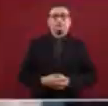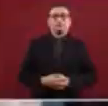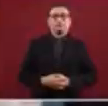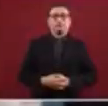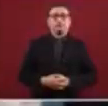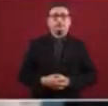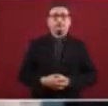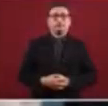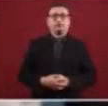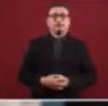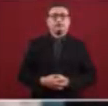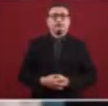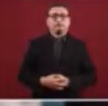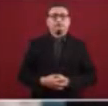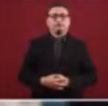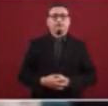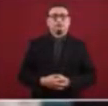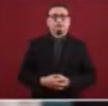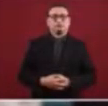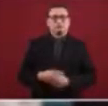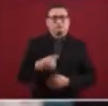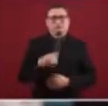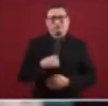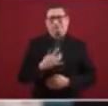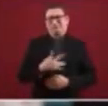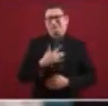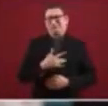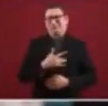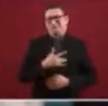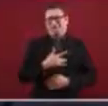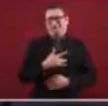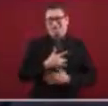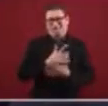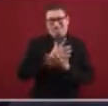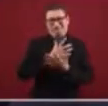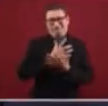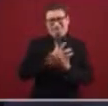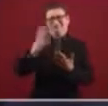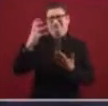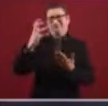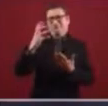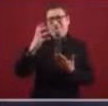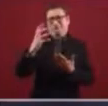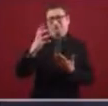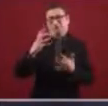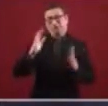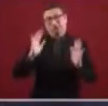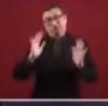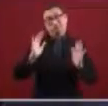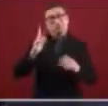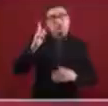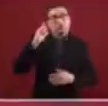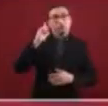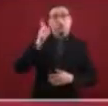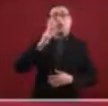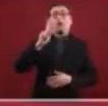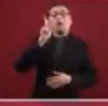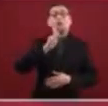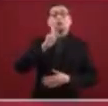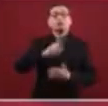Lo que se me hace una exageración, y ojalá y se